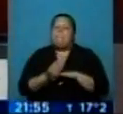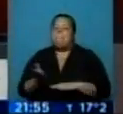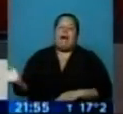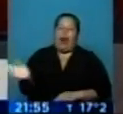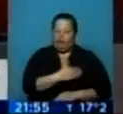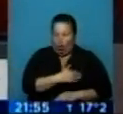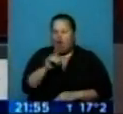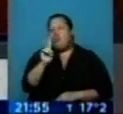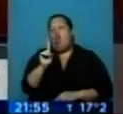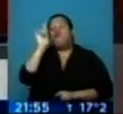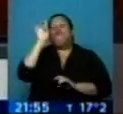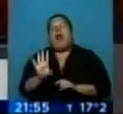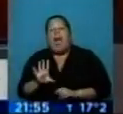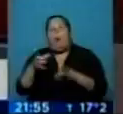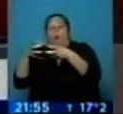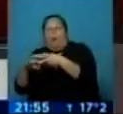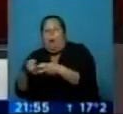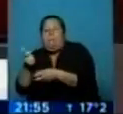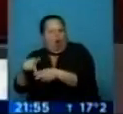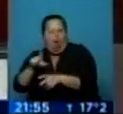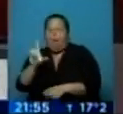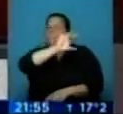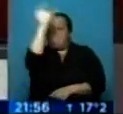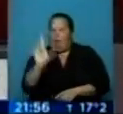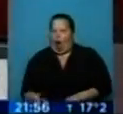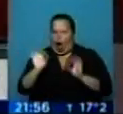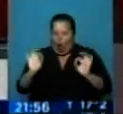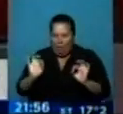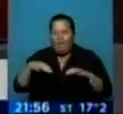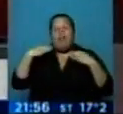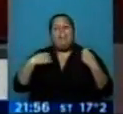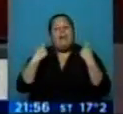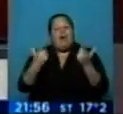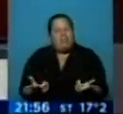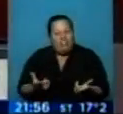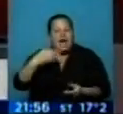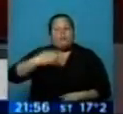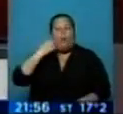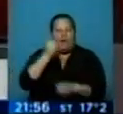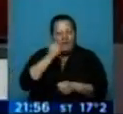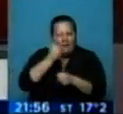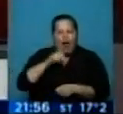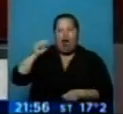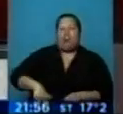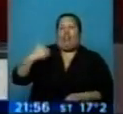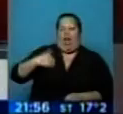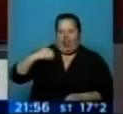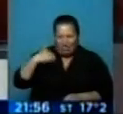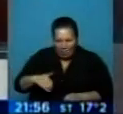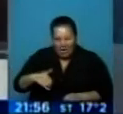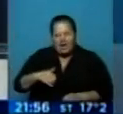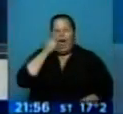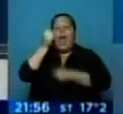todos, no solo a unos pocos, que garantice el trabajo argentino y